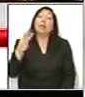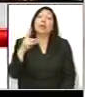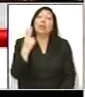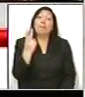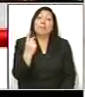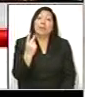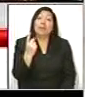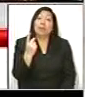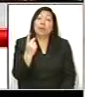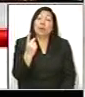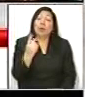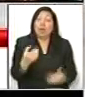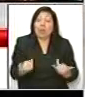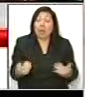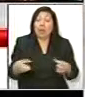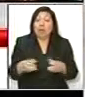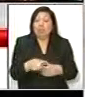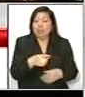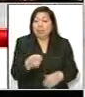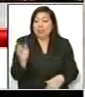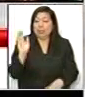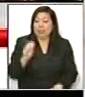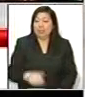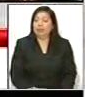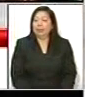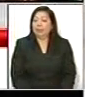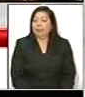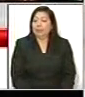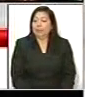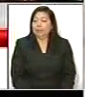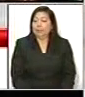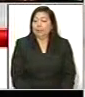a la Comisión de Constitución, sírvanse levantar la mano.